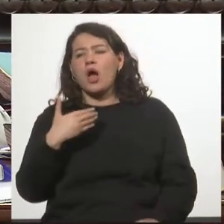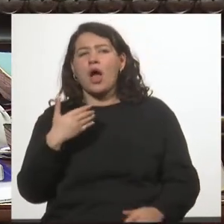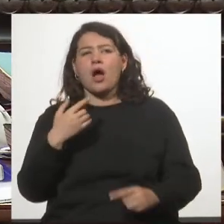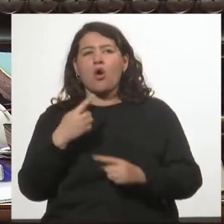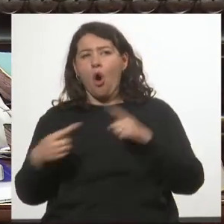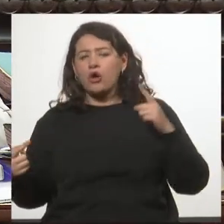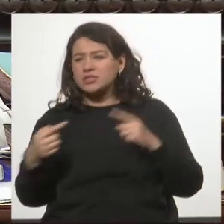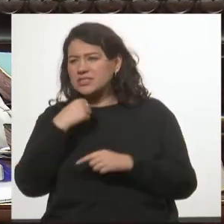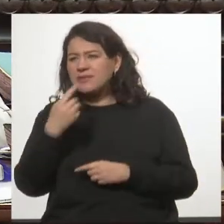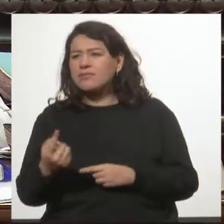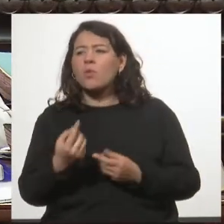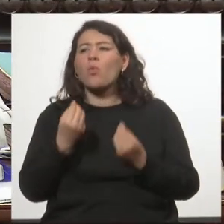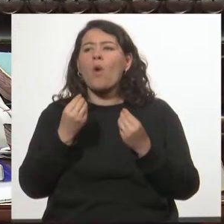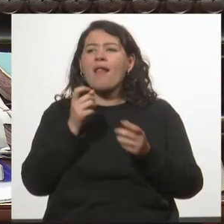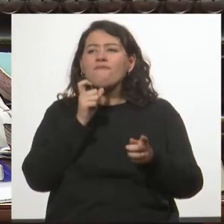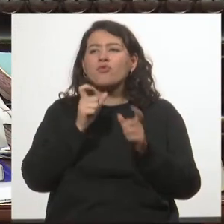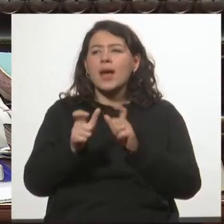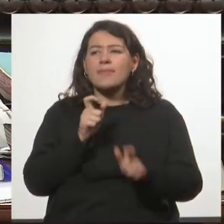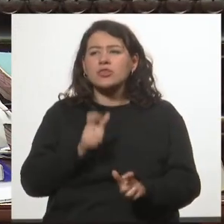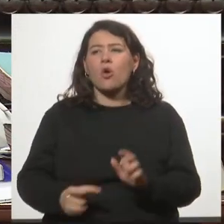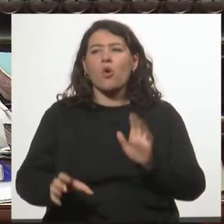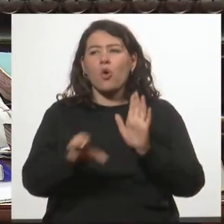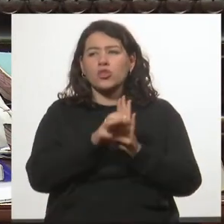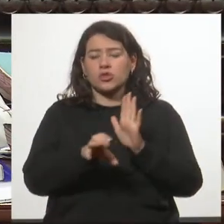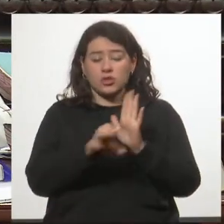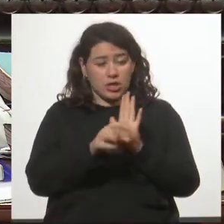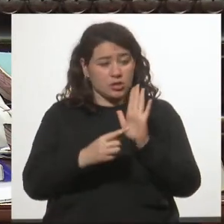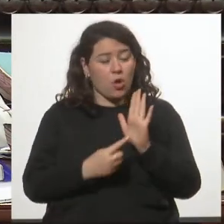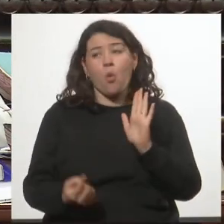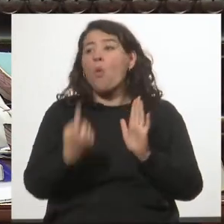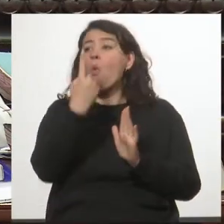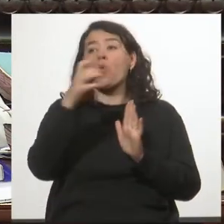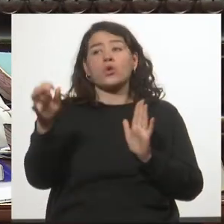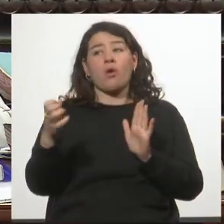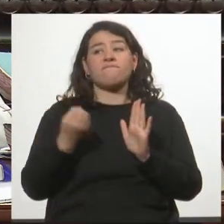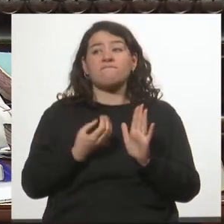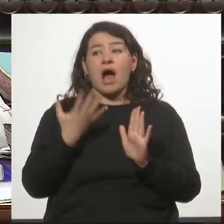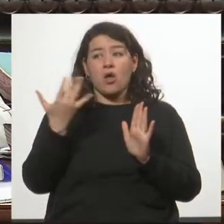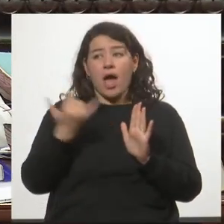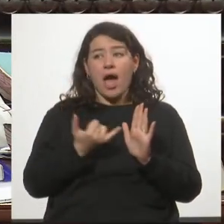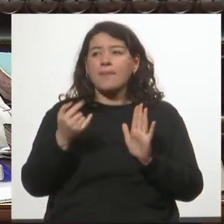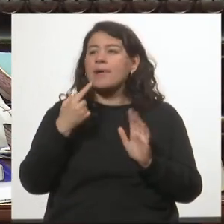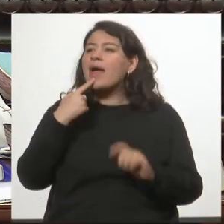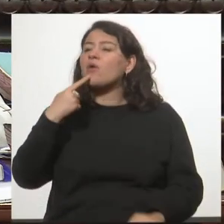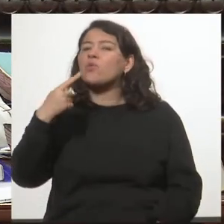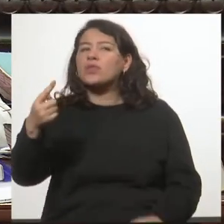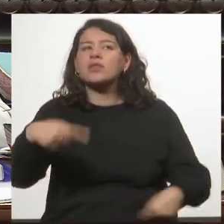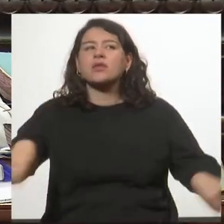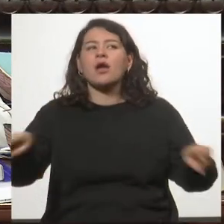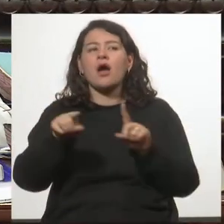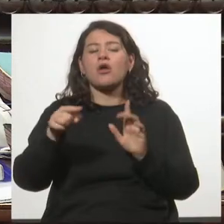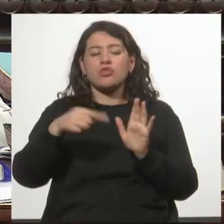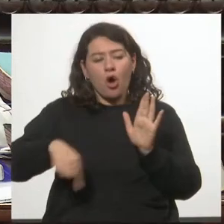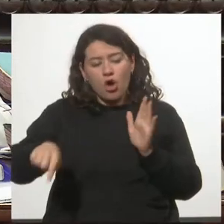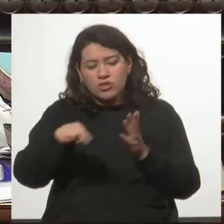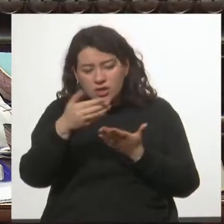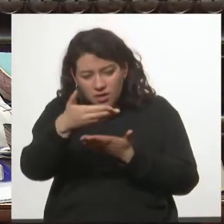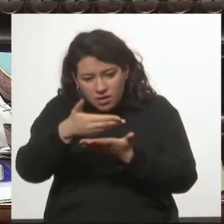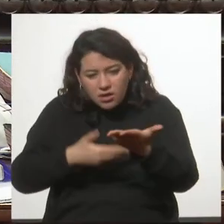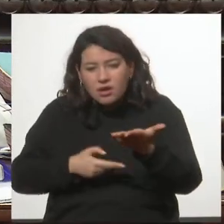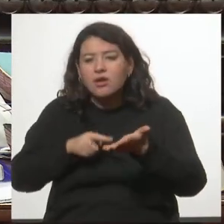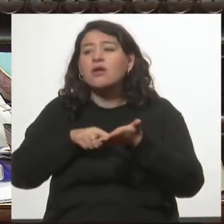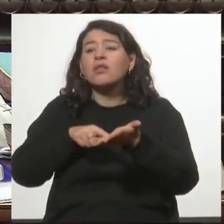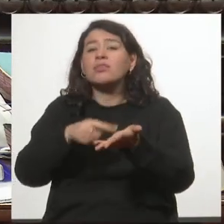fundamento constitucional que es el único válido existe para sostener tal afirmación donde dice eso la